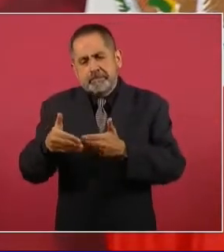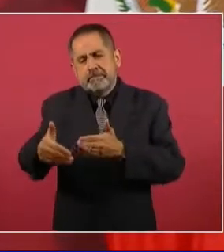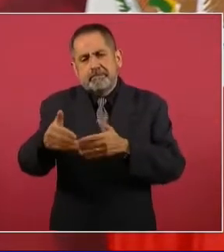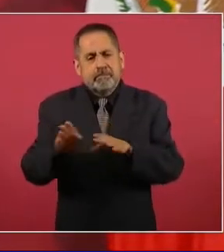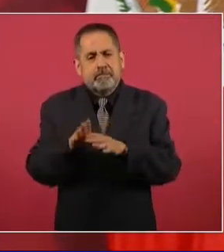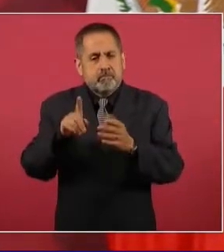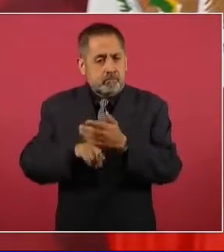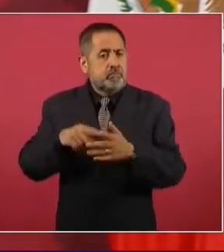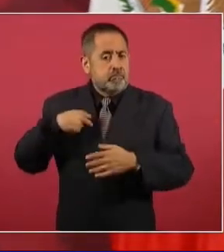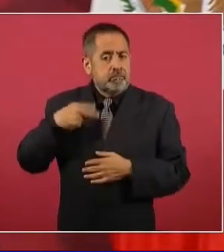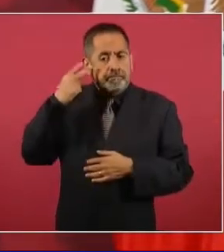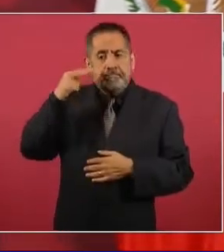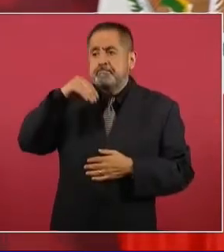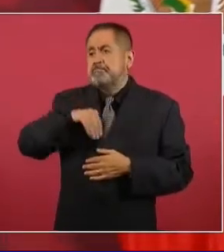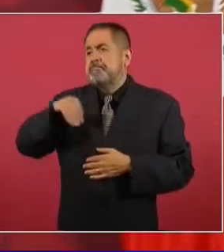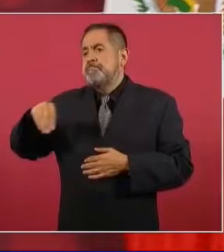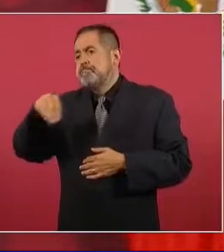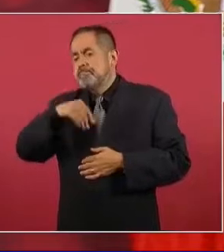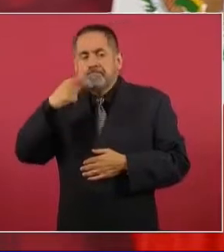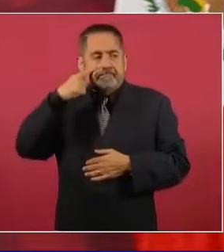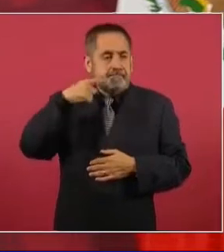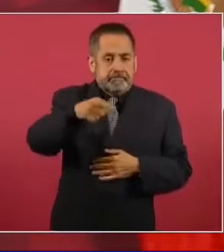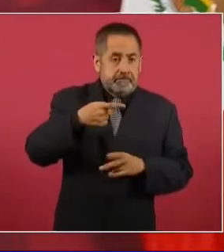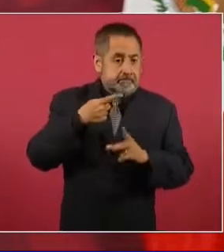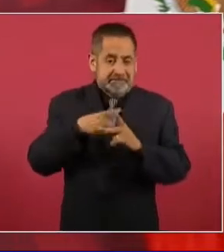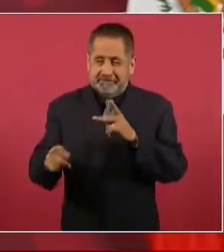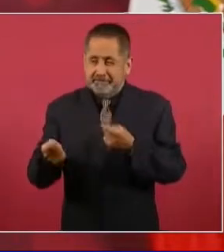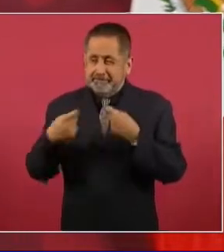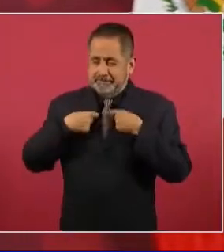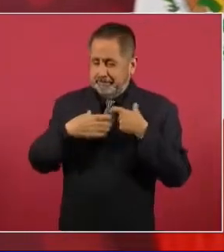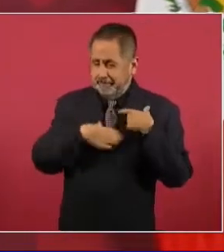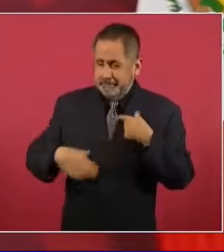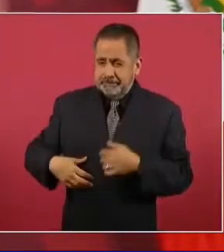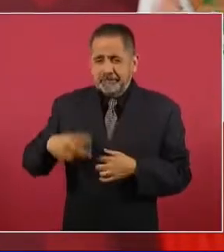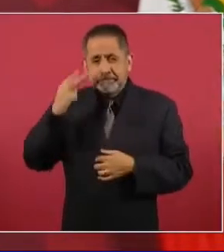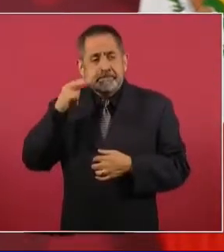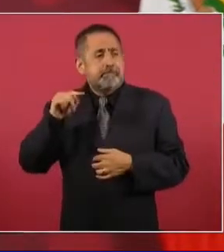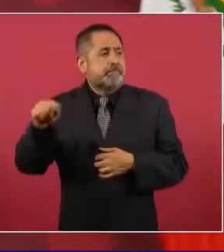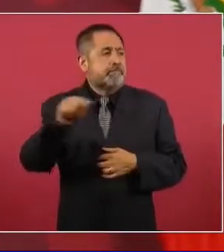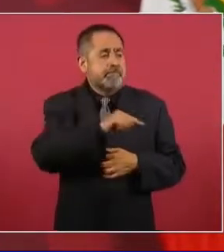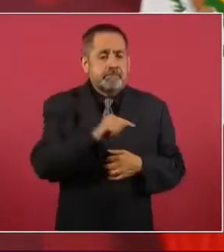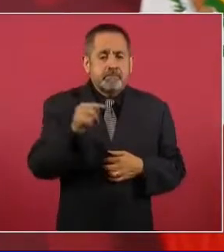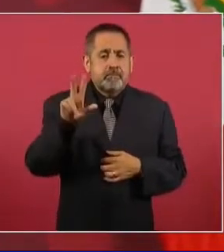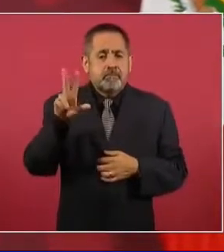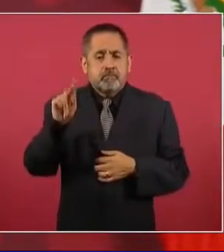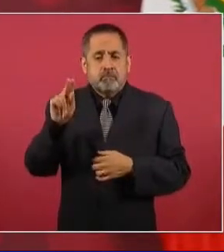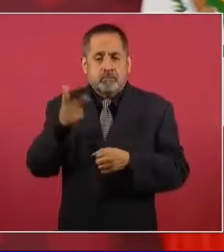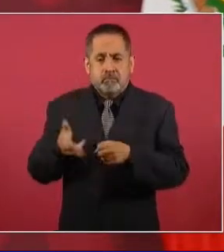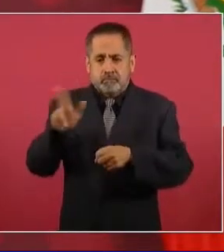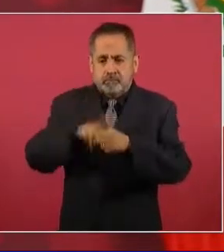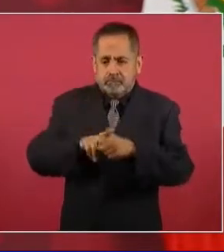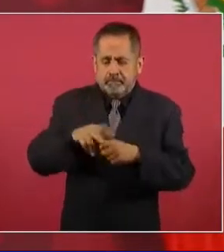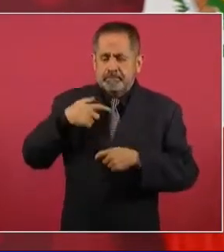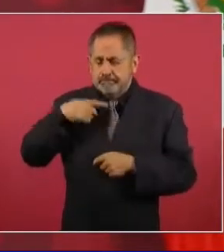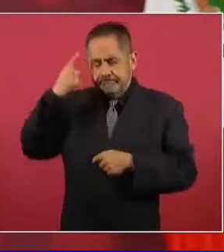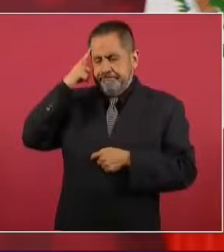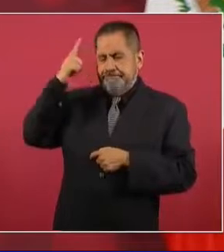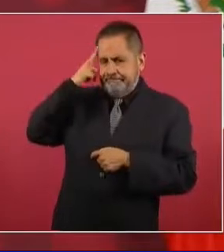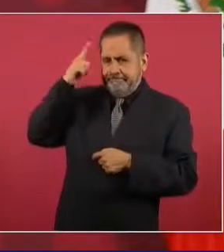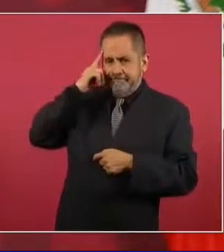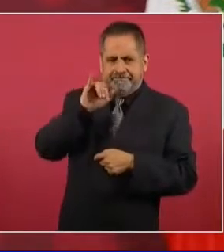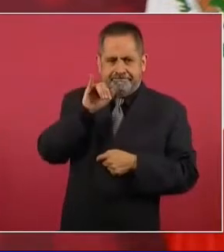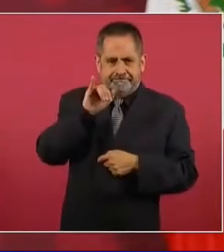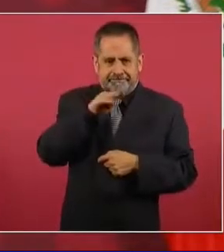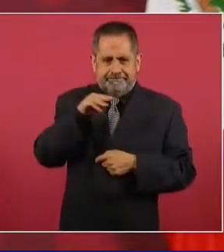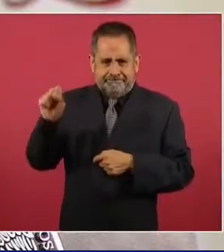hice una gira entrando al gobierno por 80 hospitales del IMSS Bienestar, porque ya traíamos esta idea.